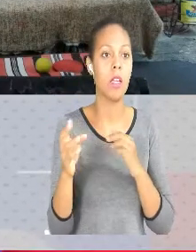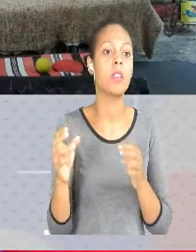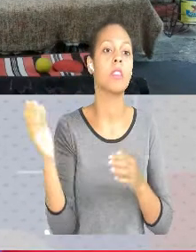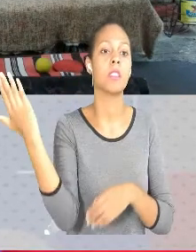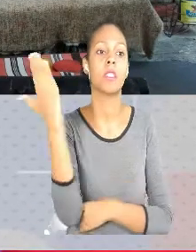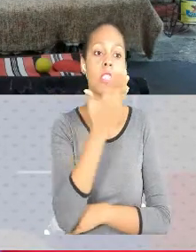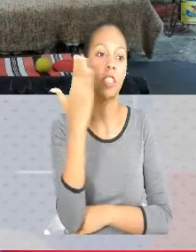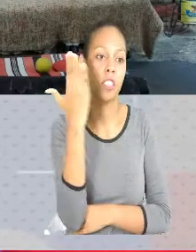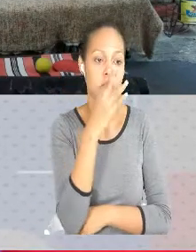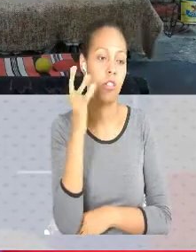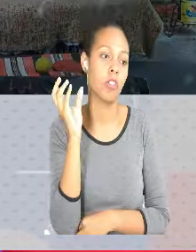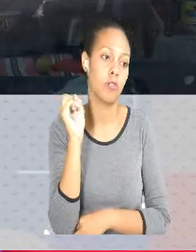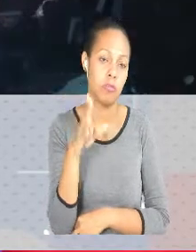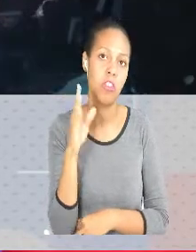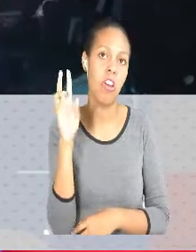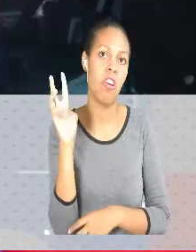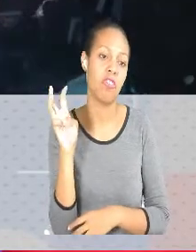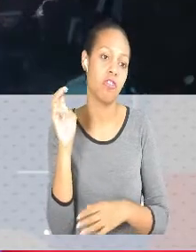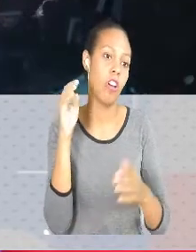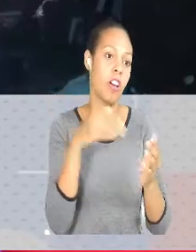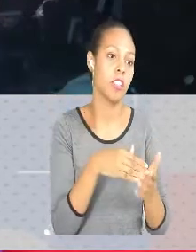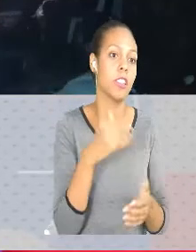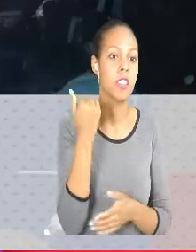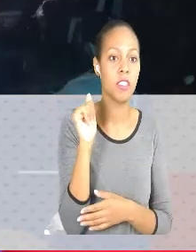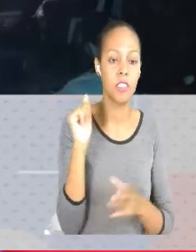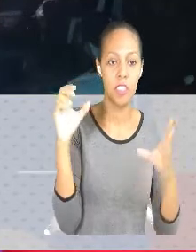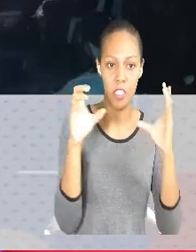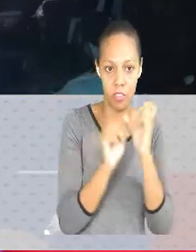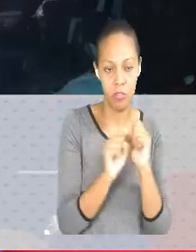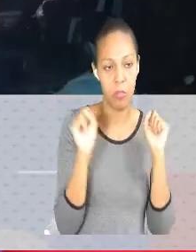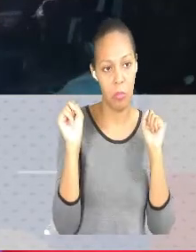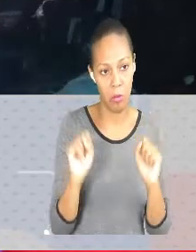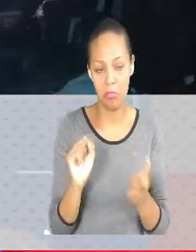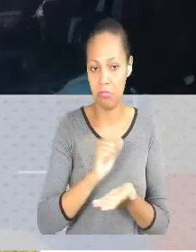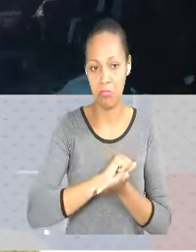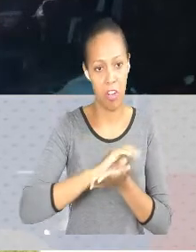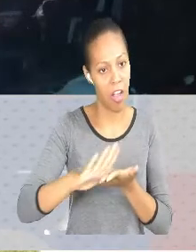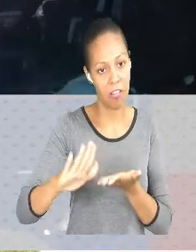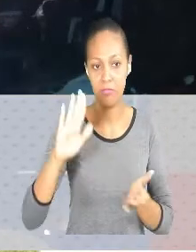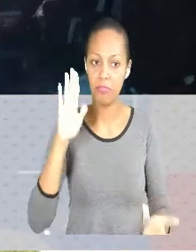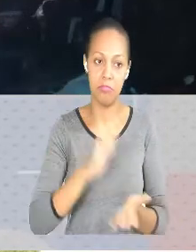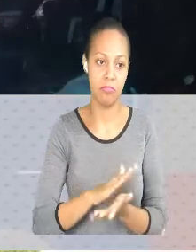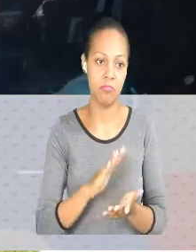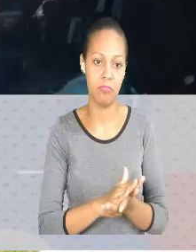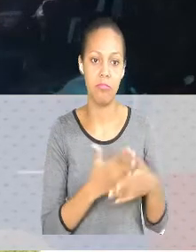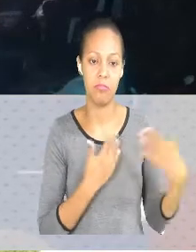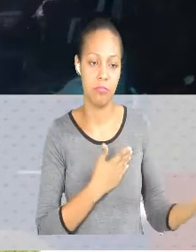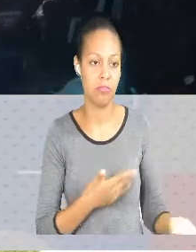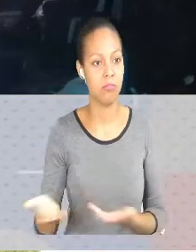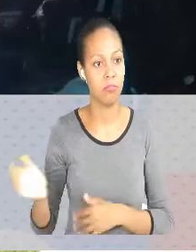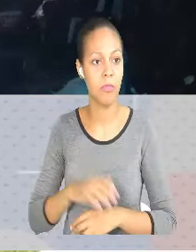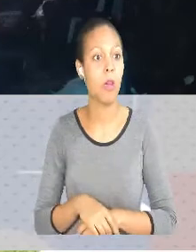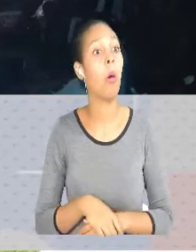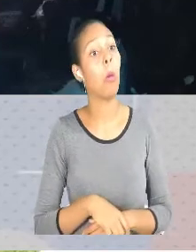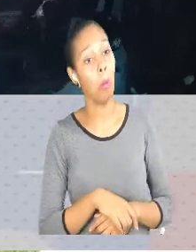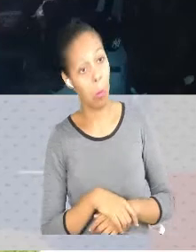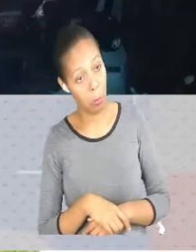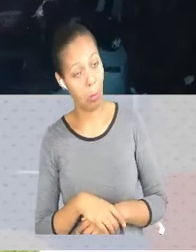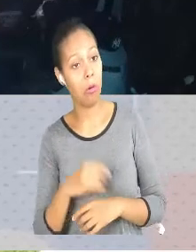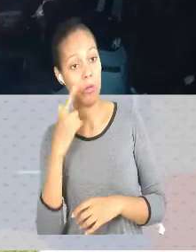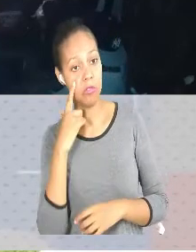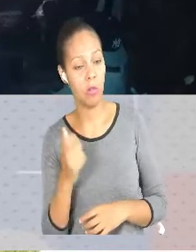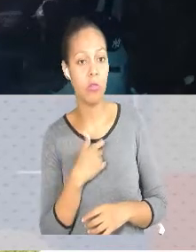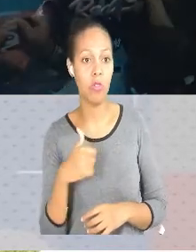club de cine de 8 a 10 de la noche para quien quiera asistir, totalmente gratis. Bueno, entonces ahí está todo lo que podemos